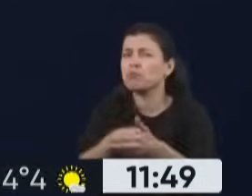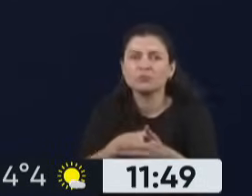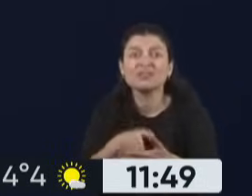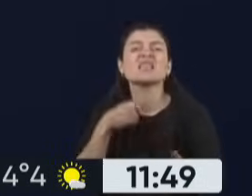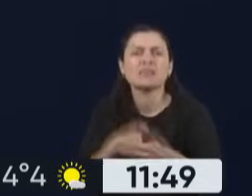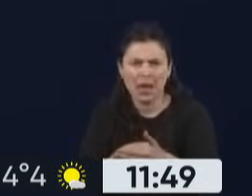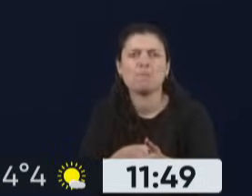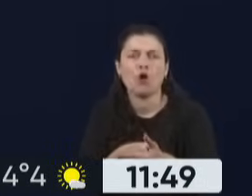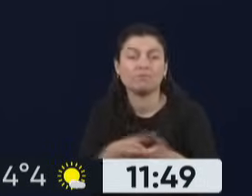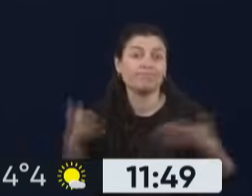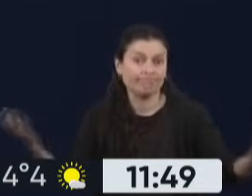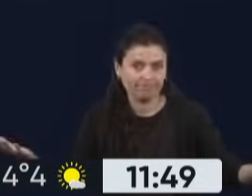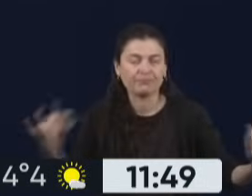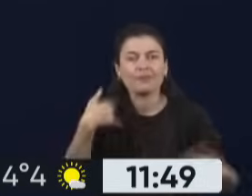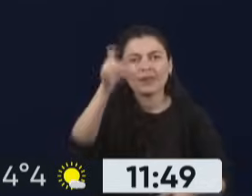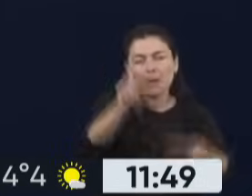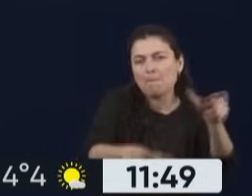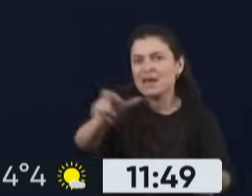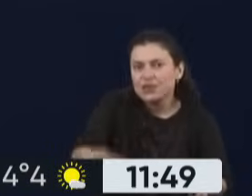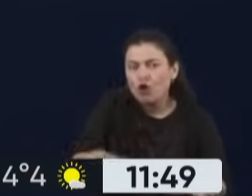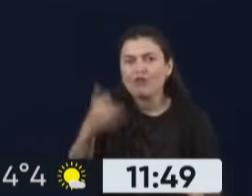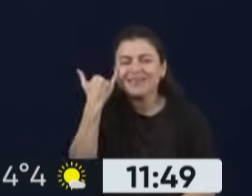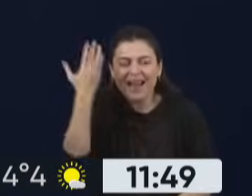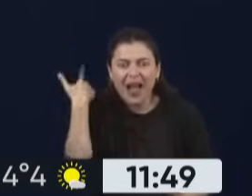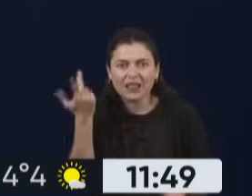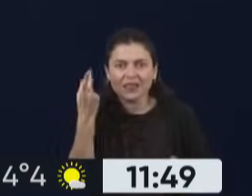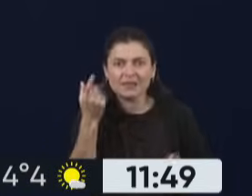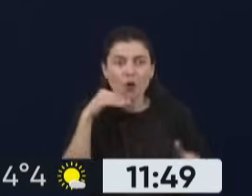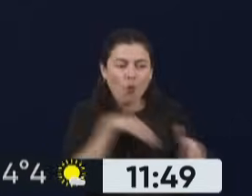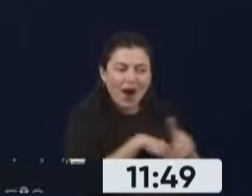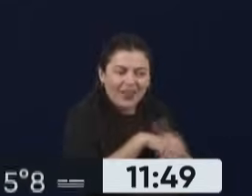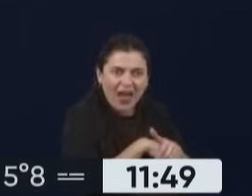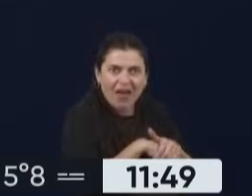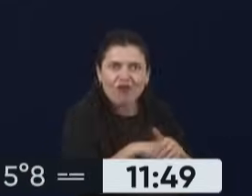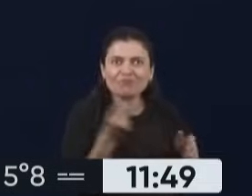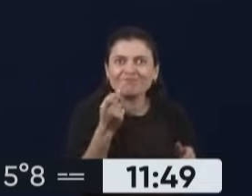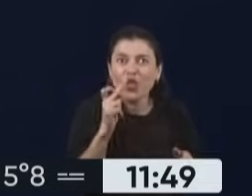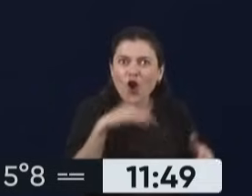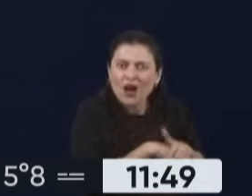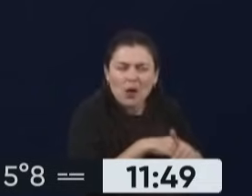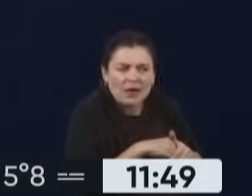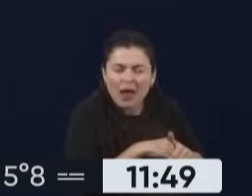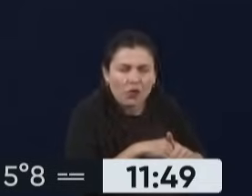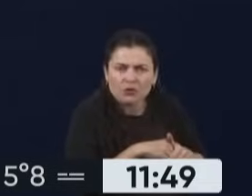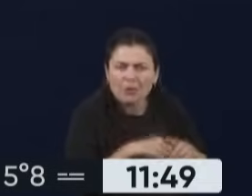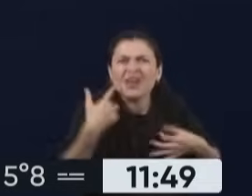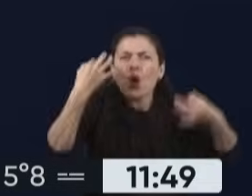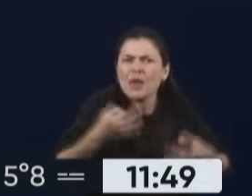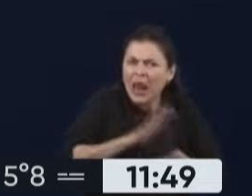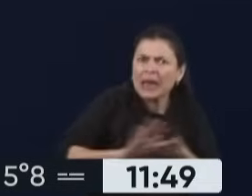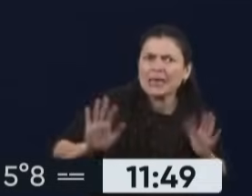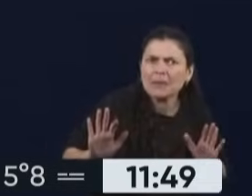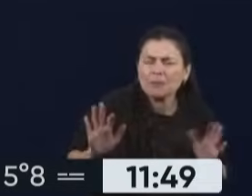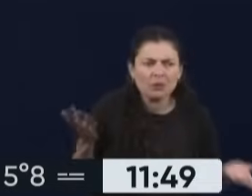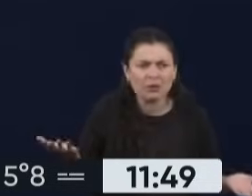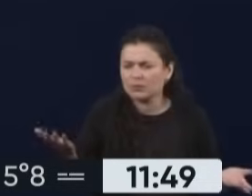empezó a pasar que la gente también que tenía ahorros en blanco también tenía que empezar a